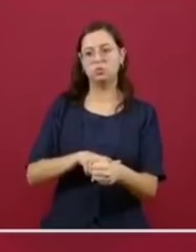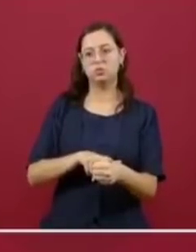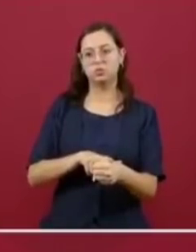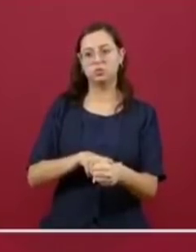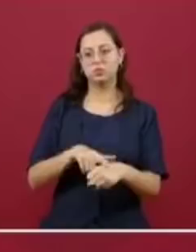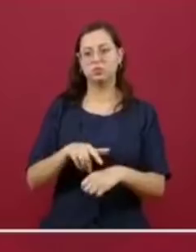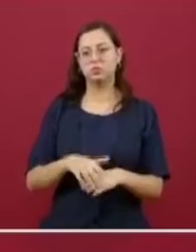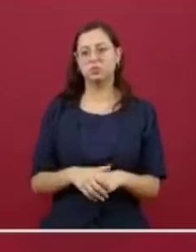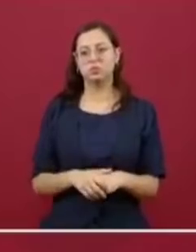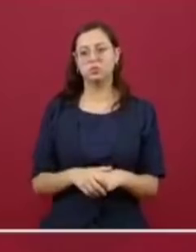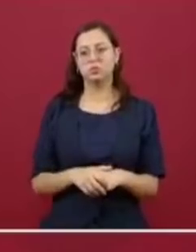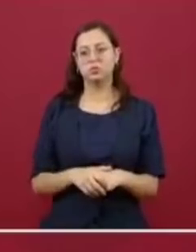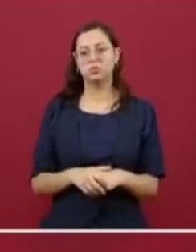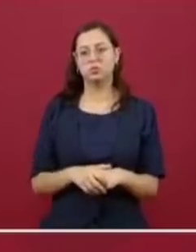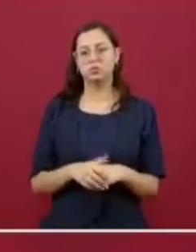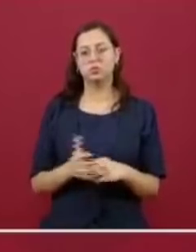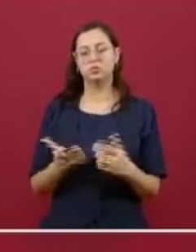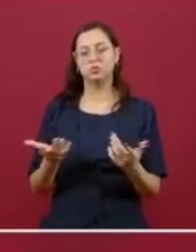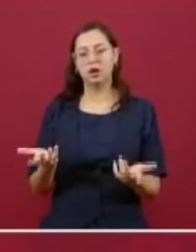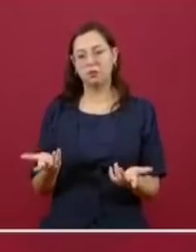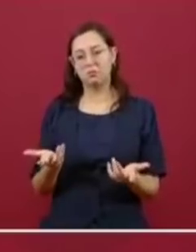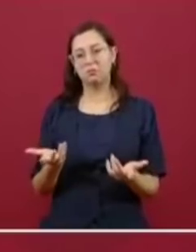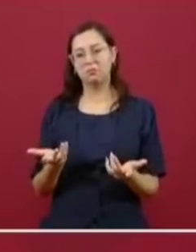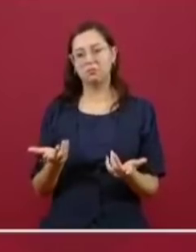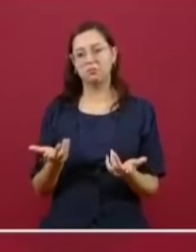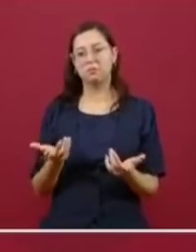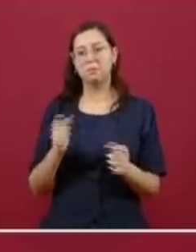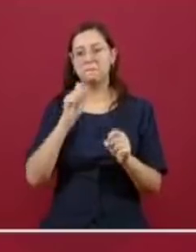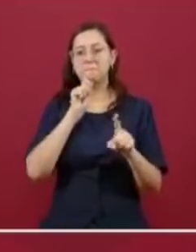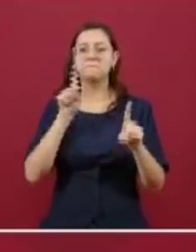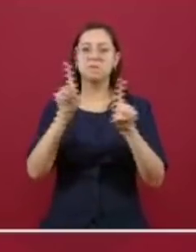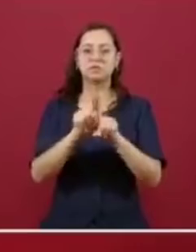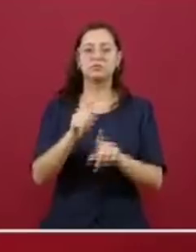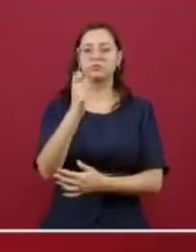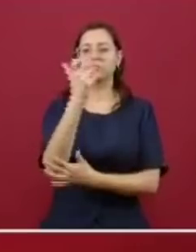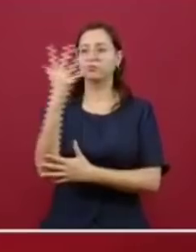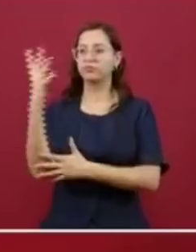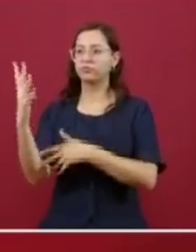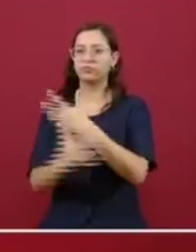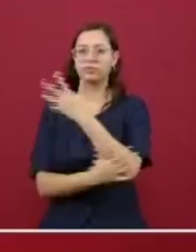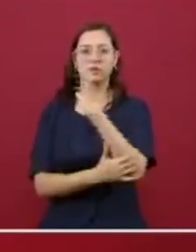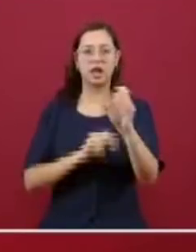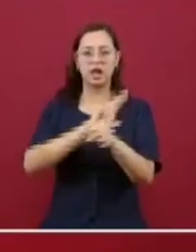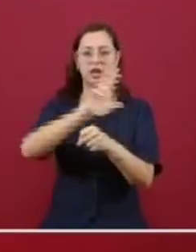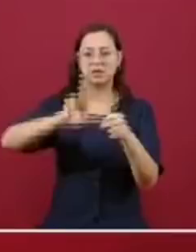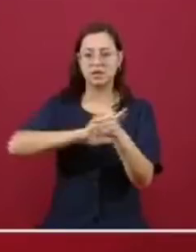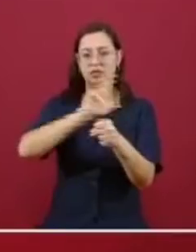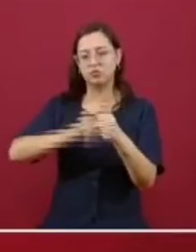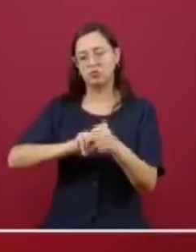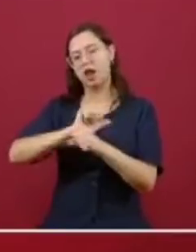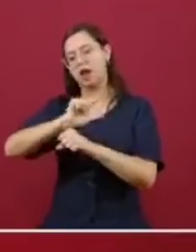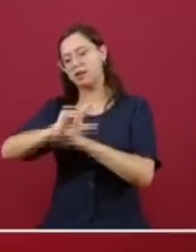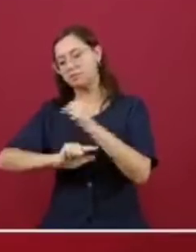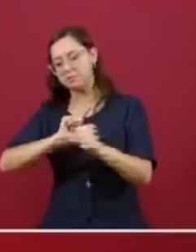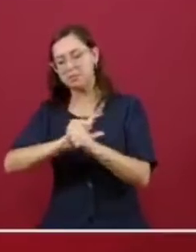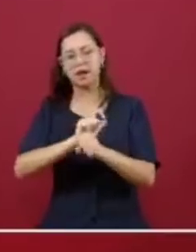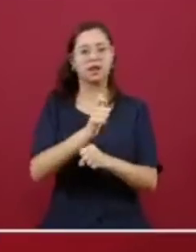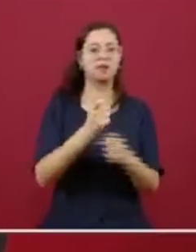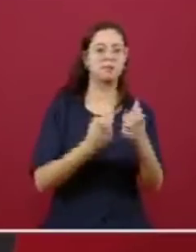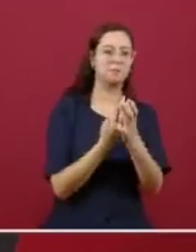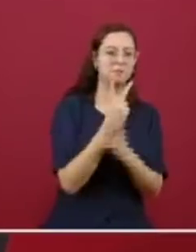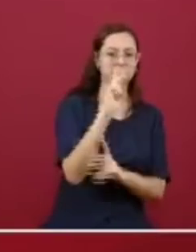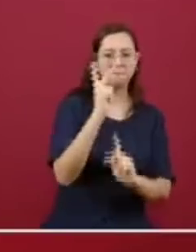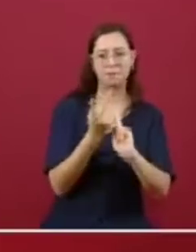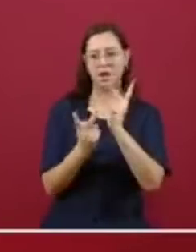el conocimiento sobre el medio ambiente, la naturaleza, la flora, la fauna de